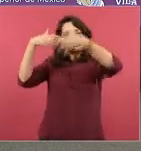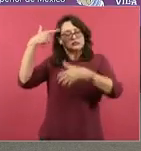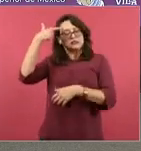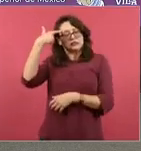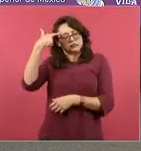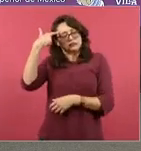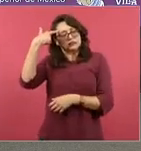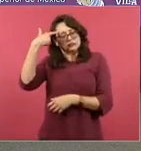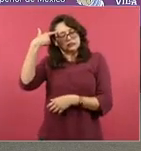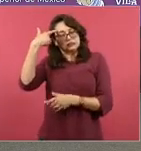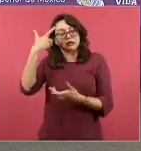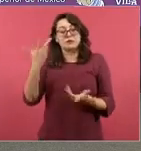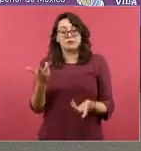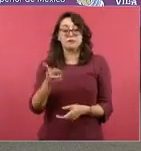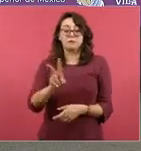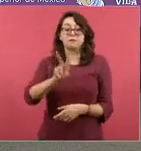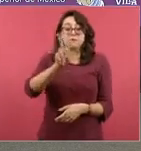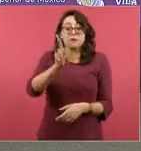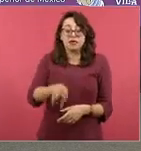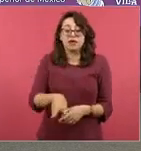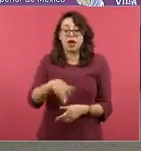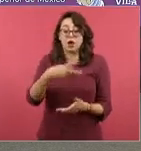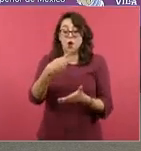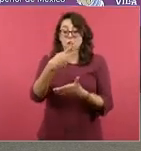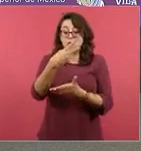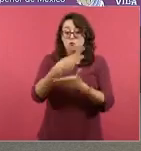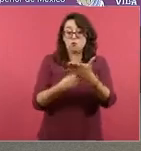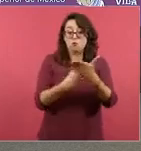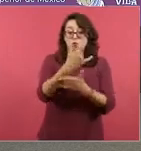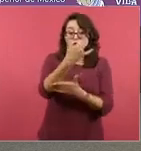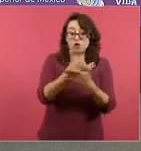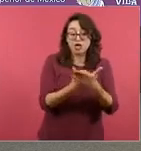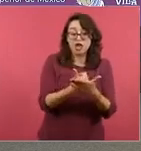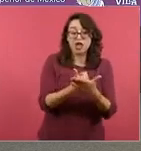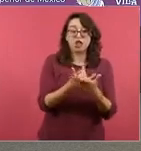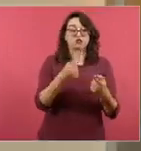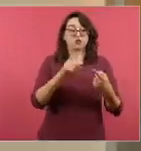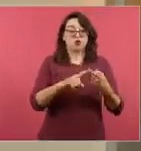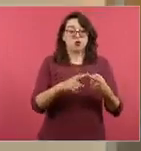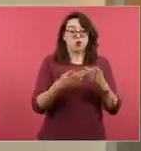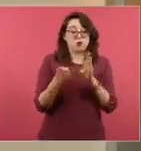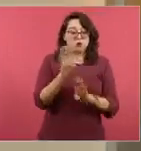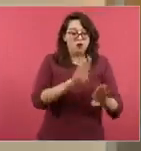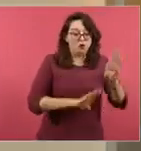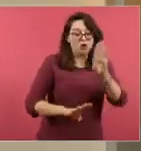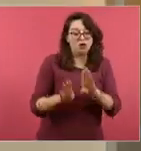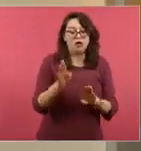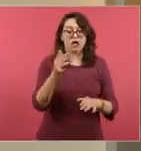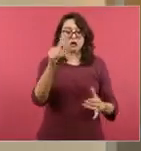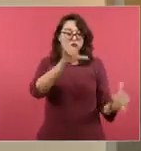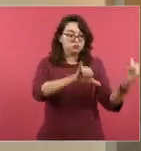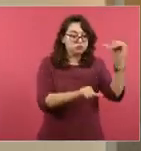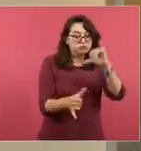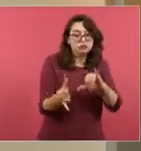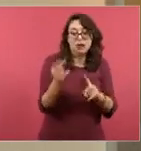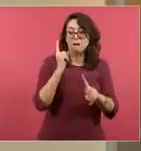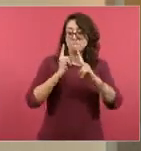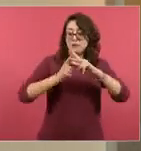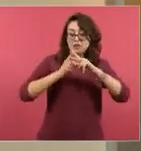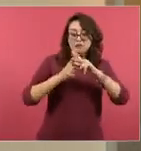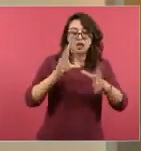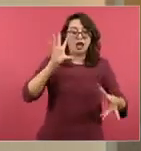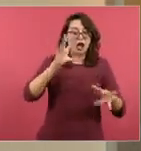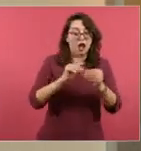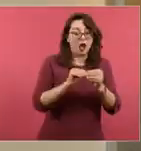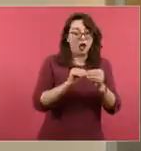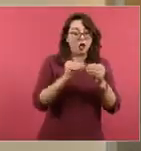involucrar proyectos en donde participen biólogos, físicos, químicos y matemáticos. Quitemos